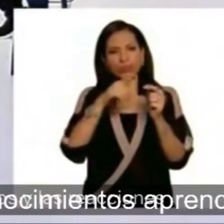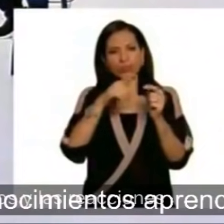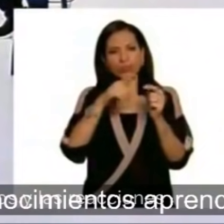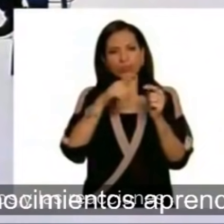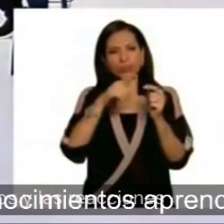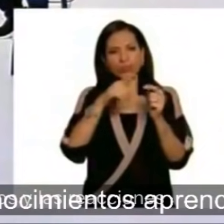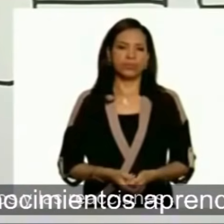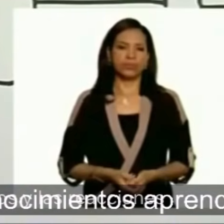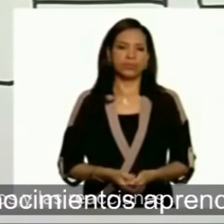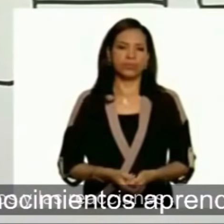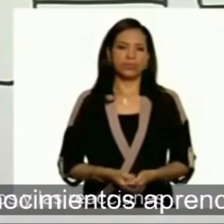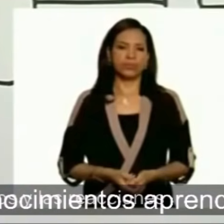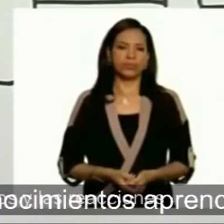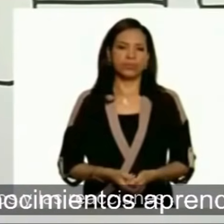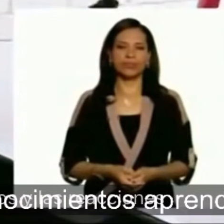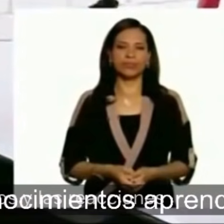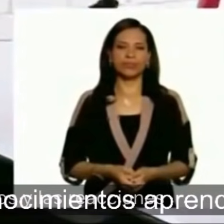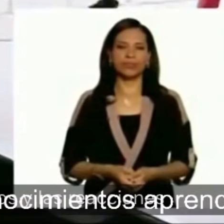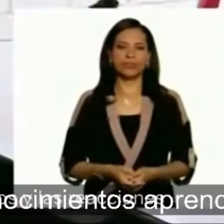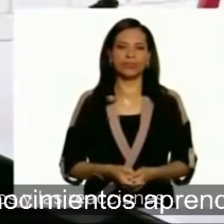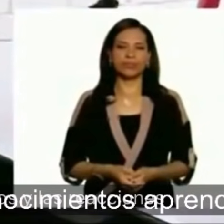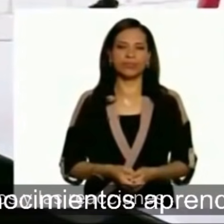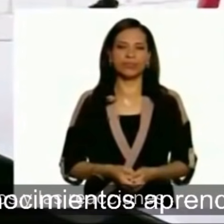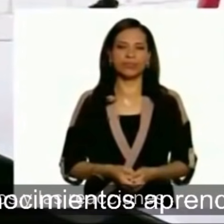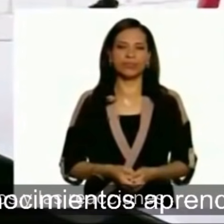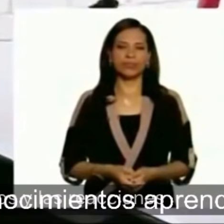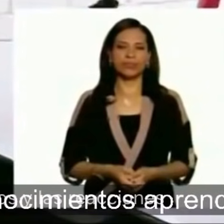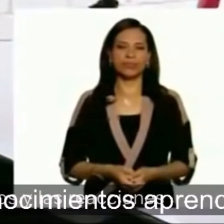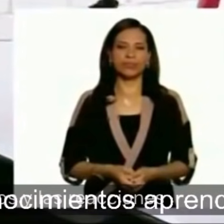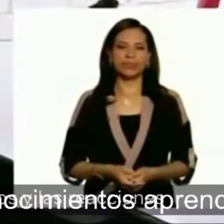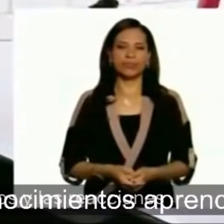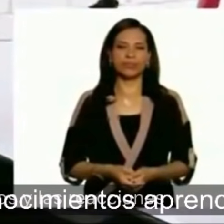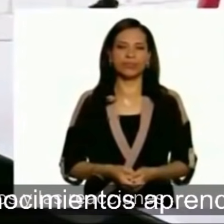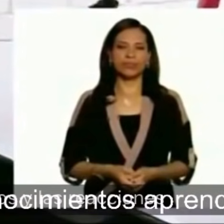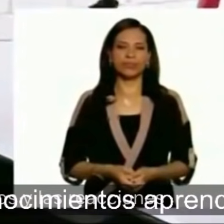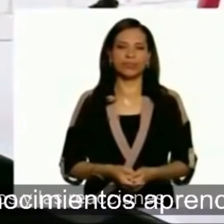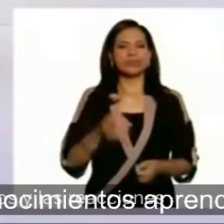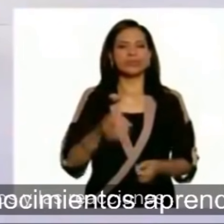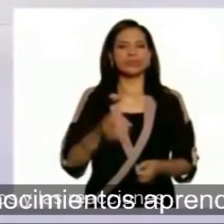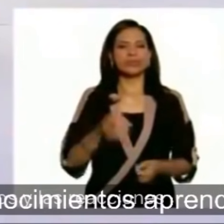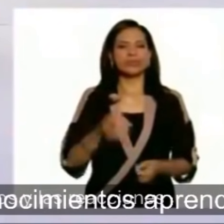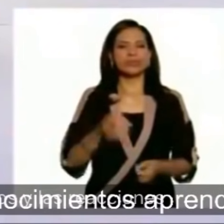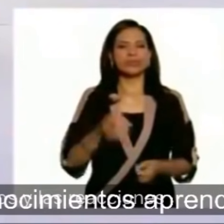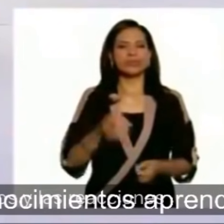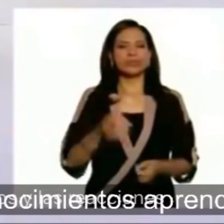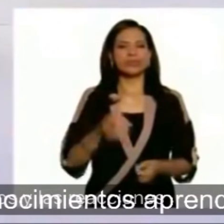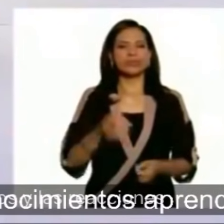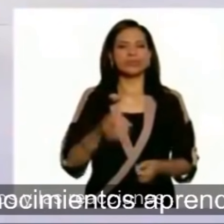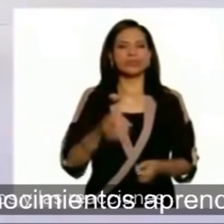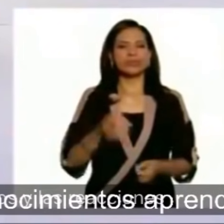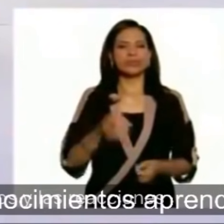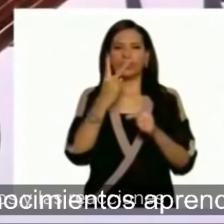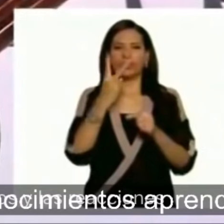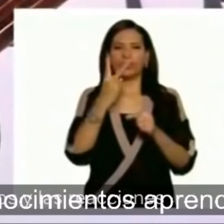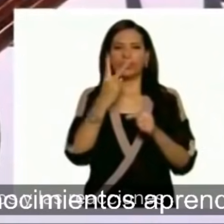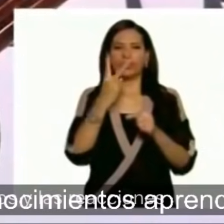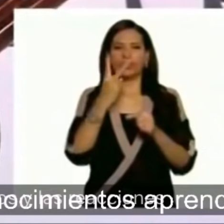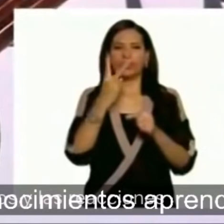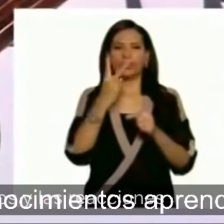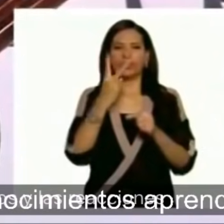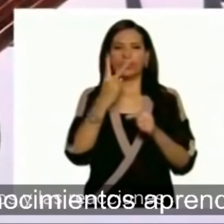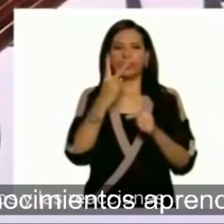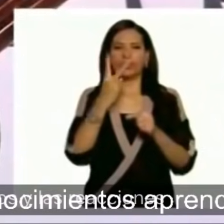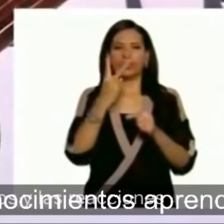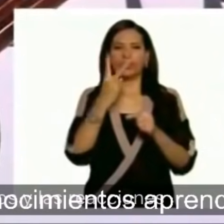También se puede tocar en pizzicato. El fagot es un instrumento de la familia de las maderas. Nosotros somos primos hermanos del corno inglés